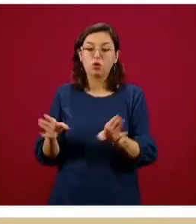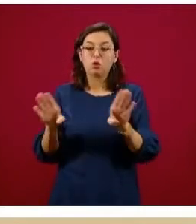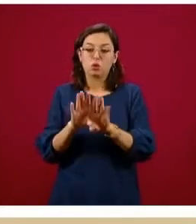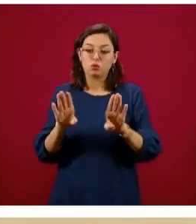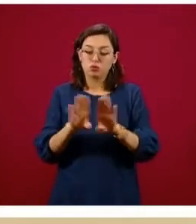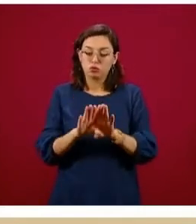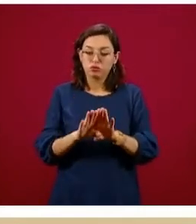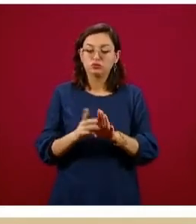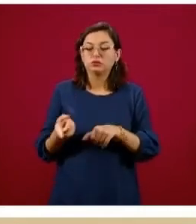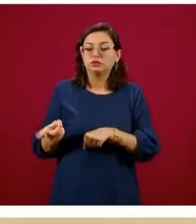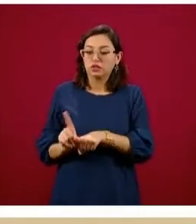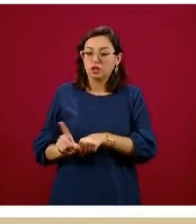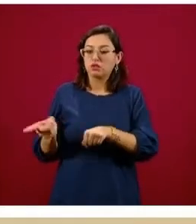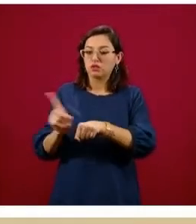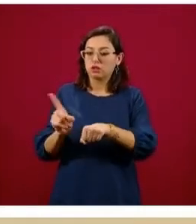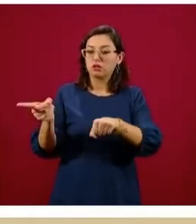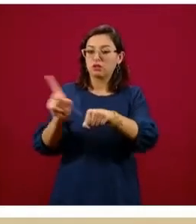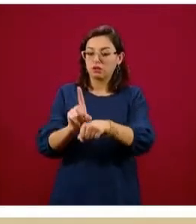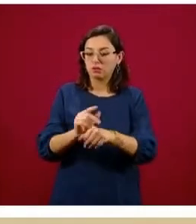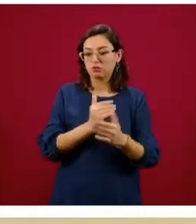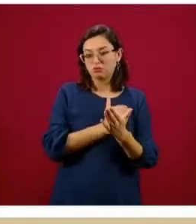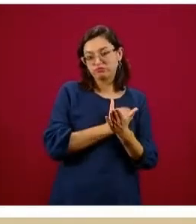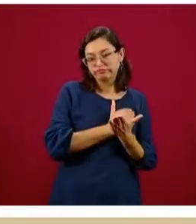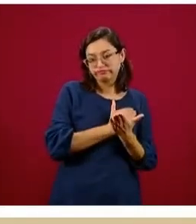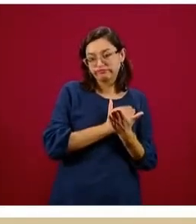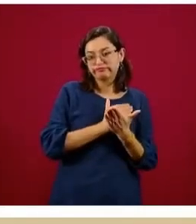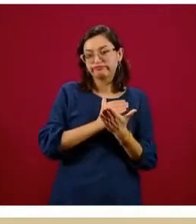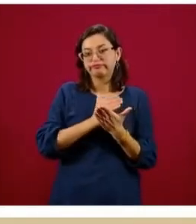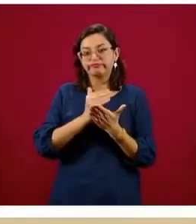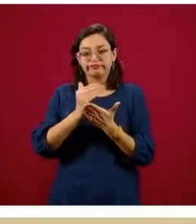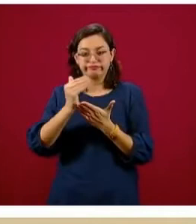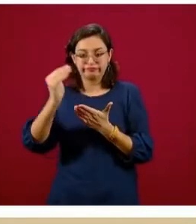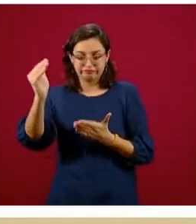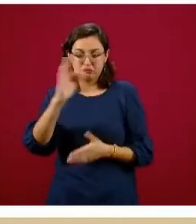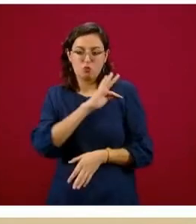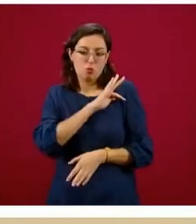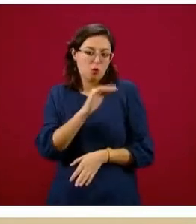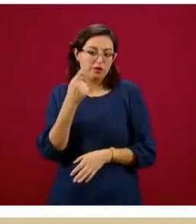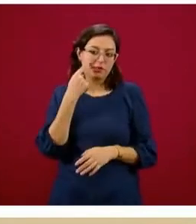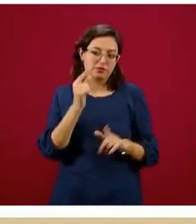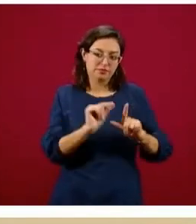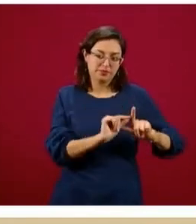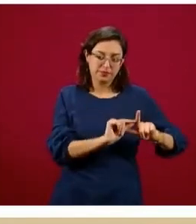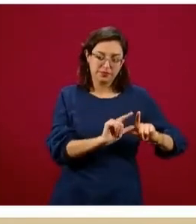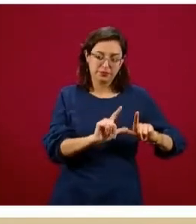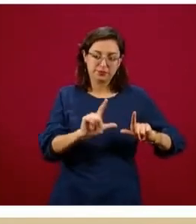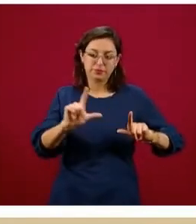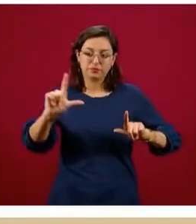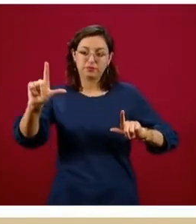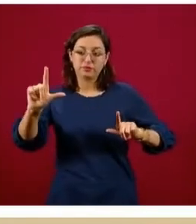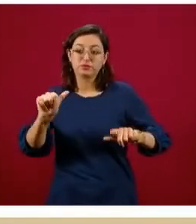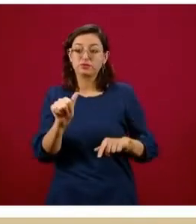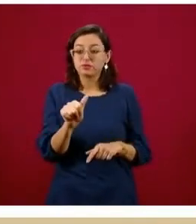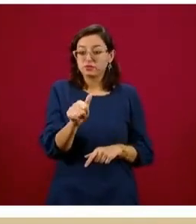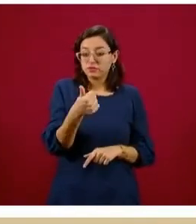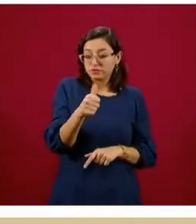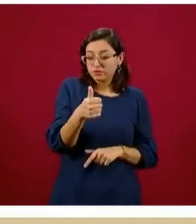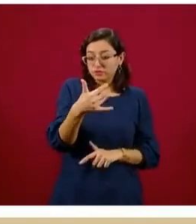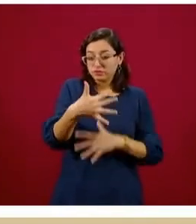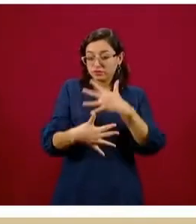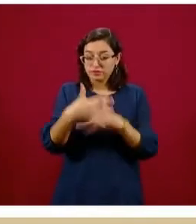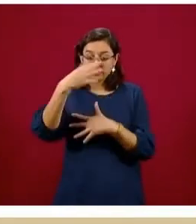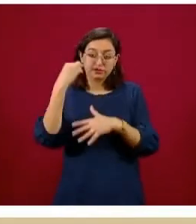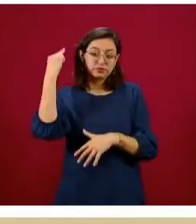fueron procesando día por día, ¿no? Y aquí podemos ver cómo ese incremento empieza básicamente entre el 11 y el 15 de